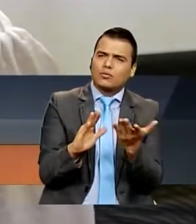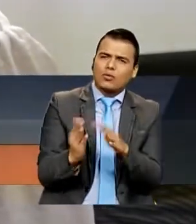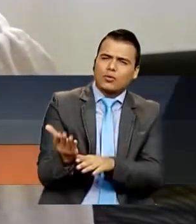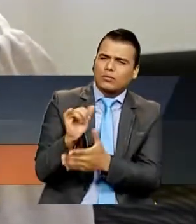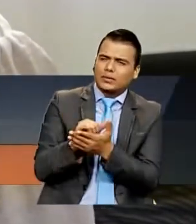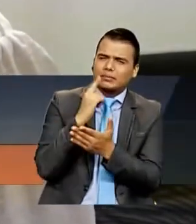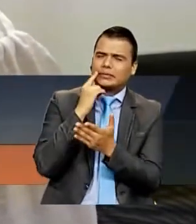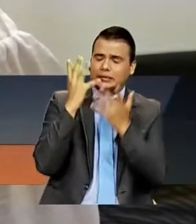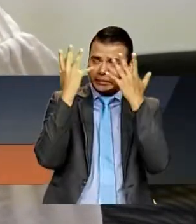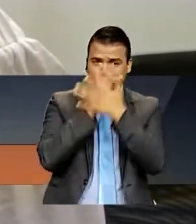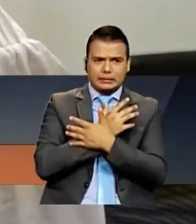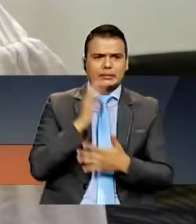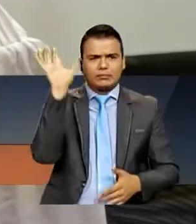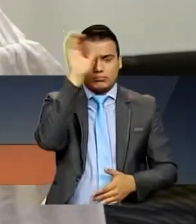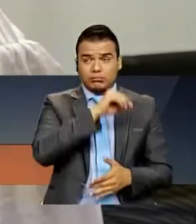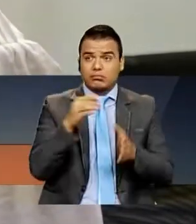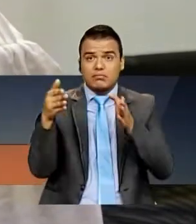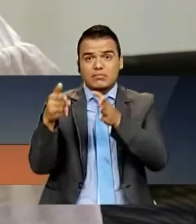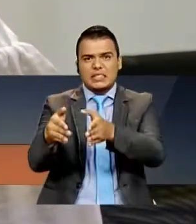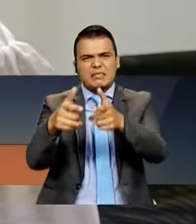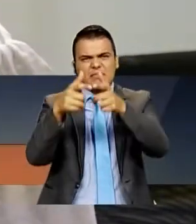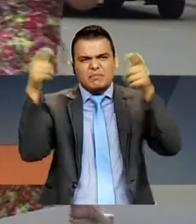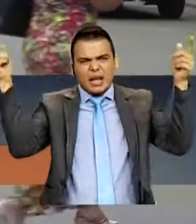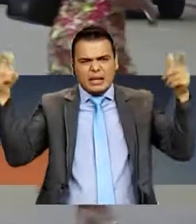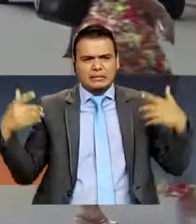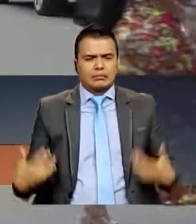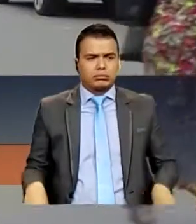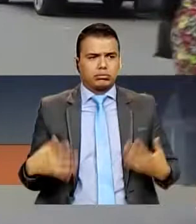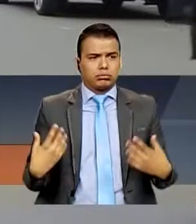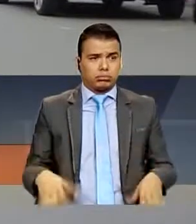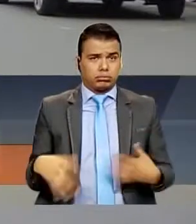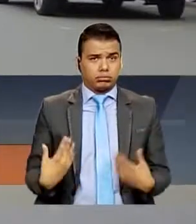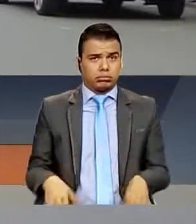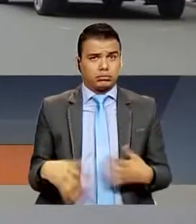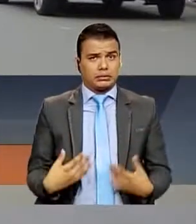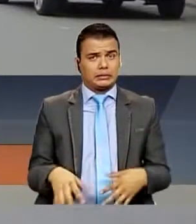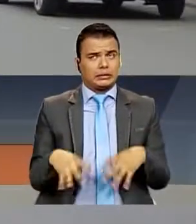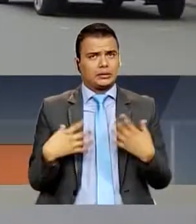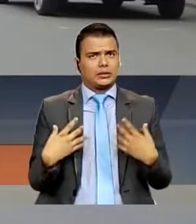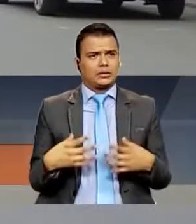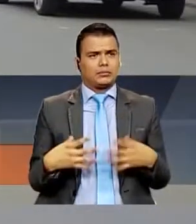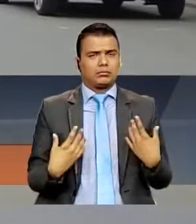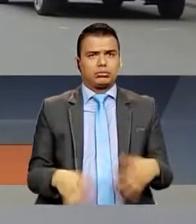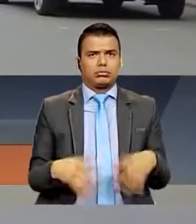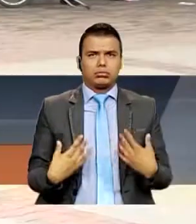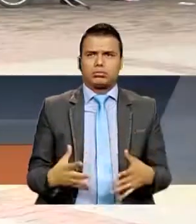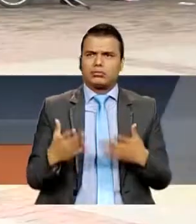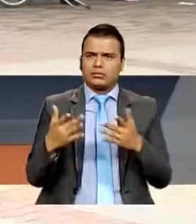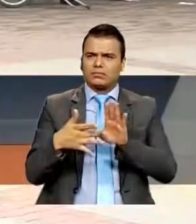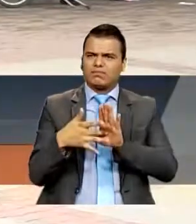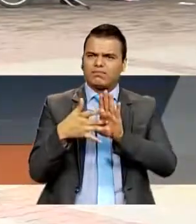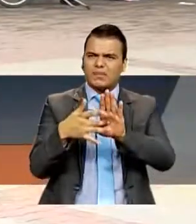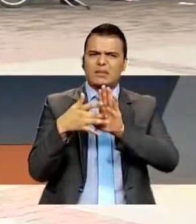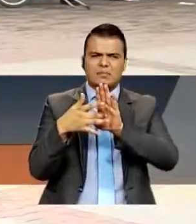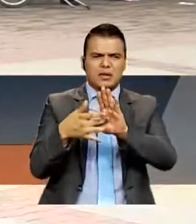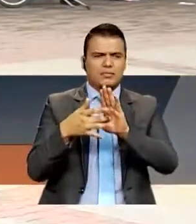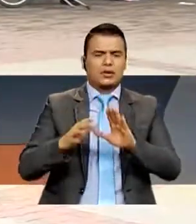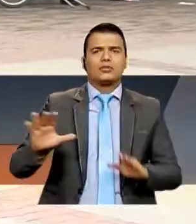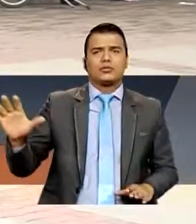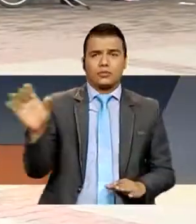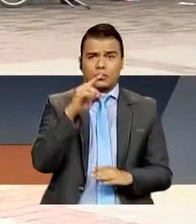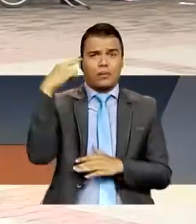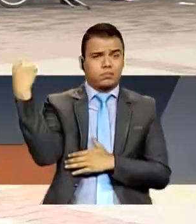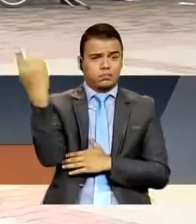muestra cómo fue el entierro de él, su funeral y su entierro fue con un recorrido en todo el municipio.